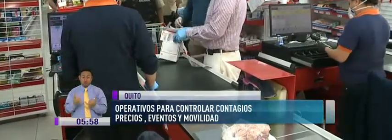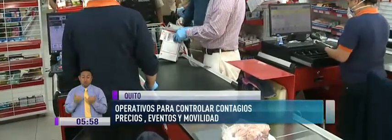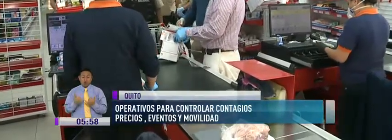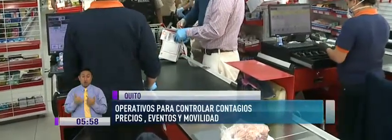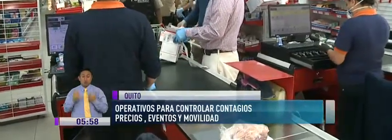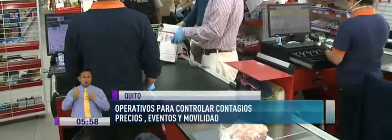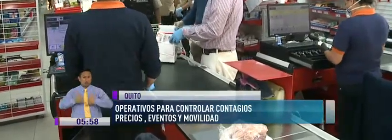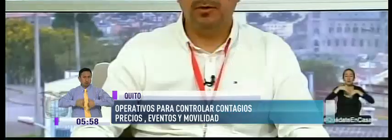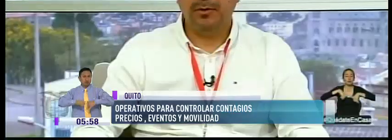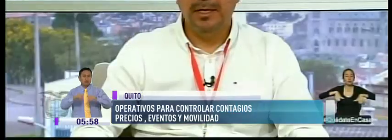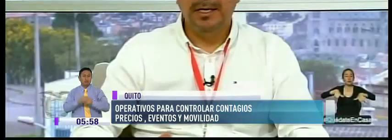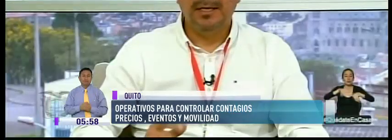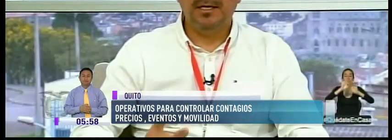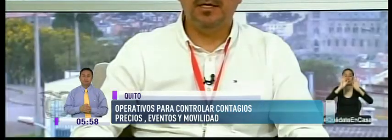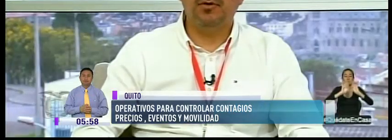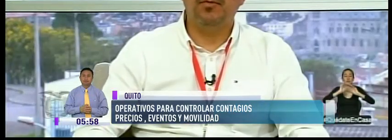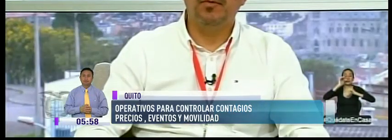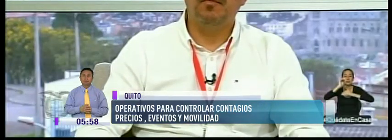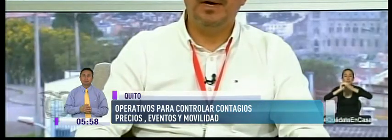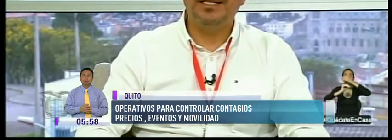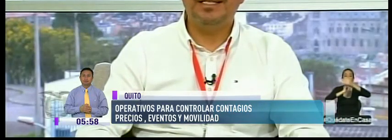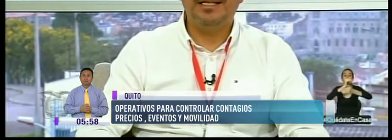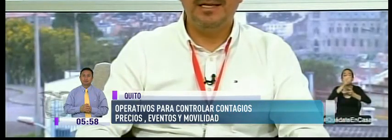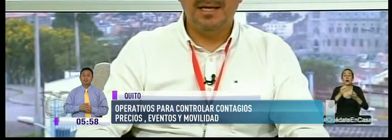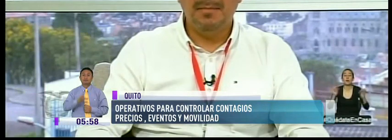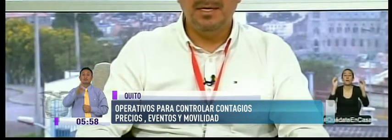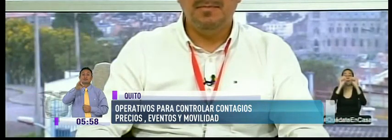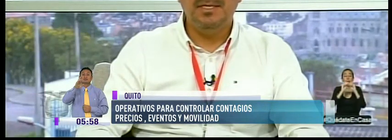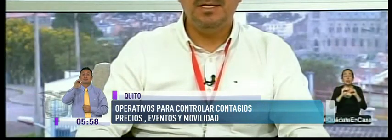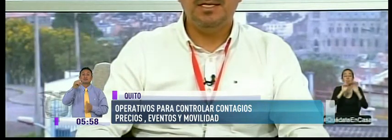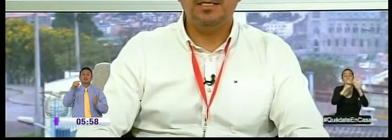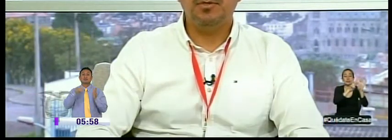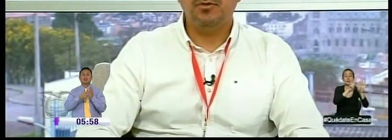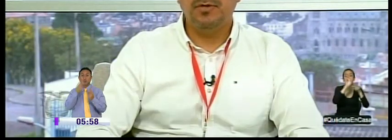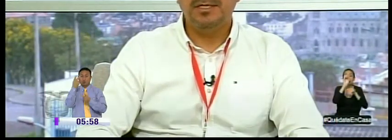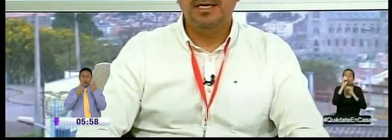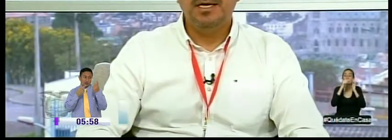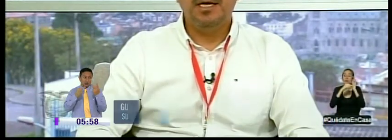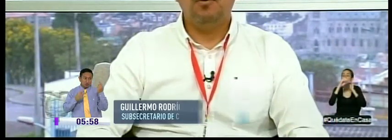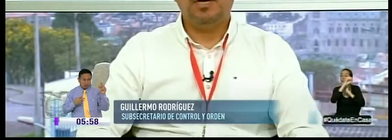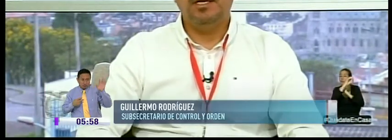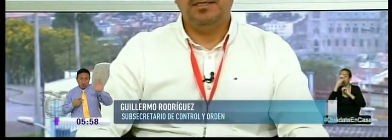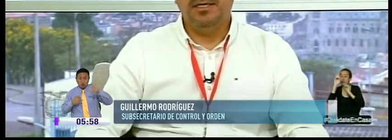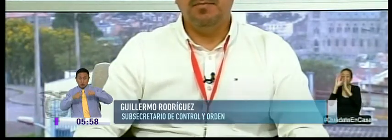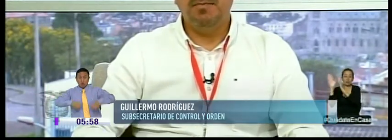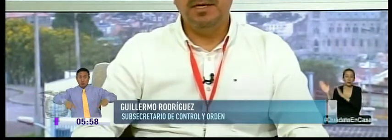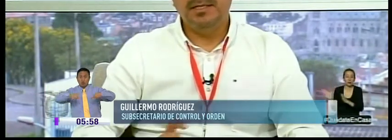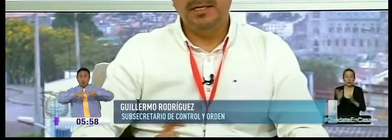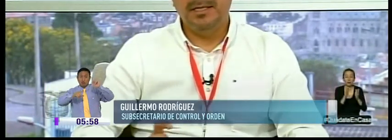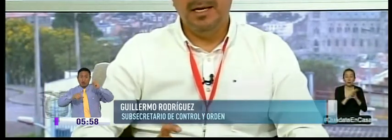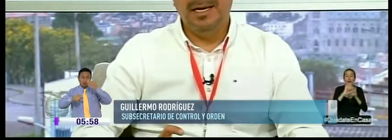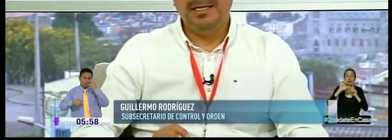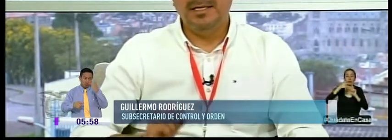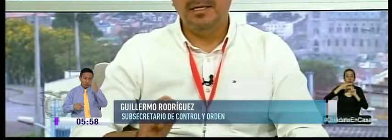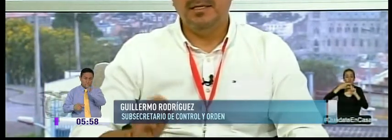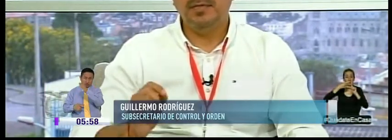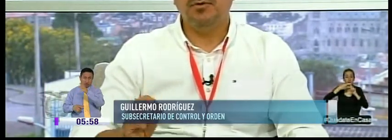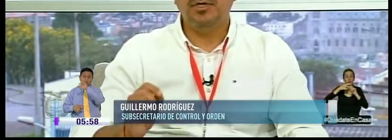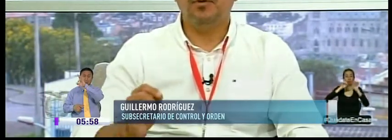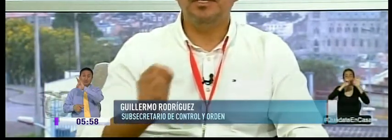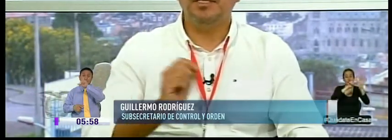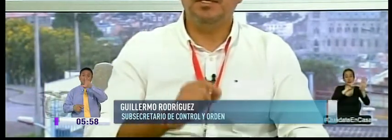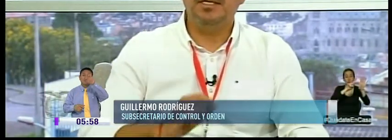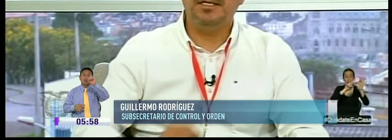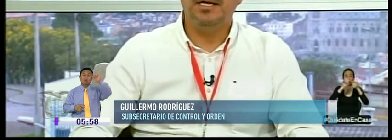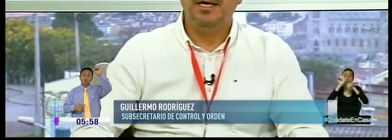siguen ejecutando. Teniendo más de 70.000 visitas de inspecciones en locales. En primera instancia, el 73%